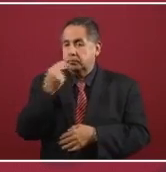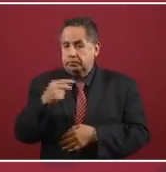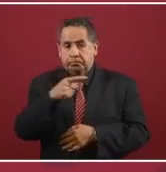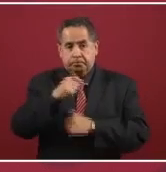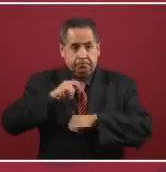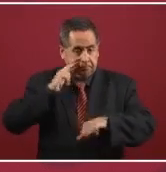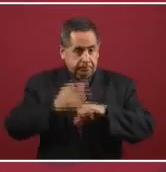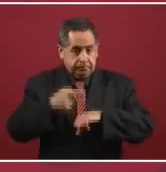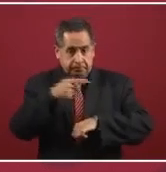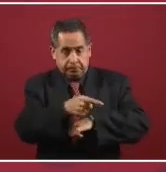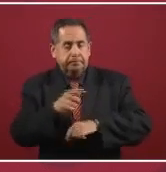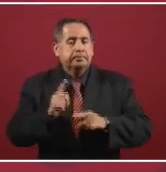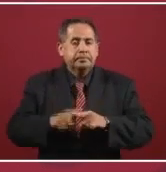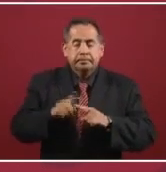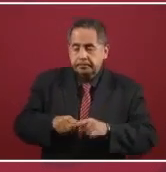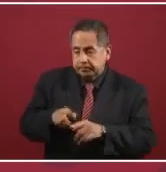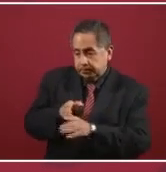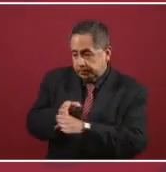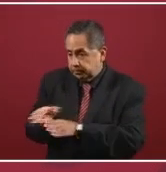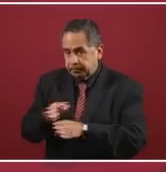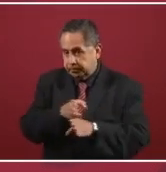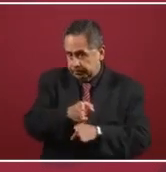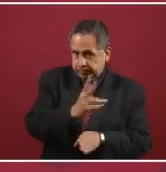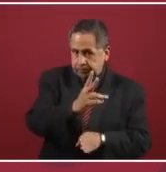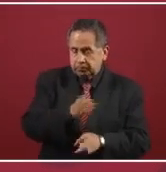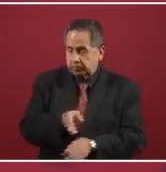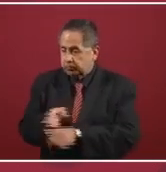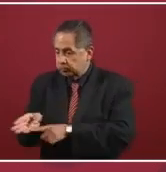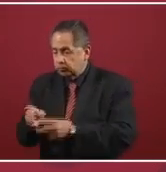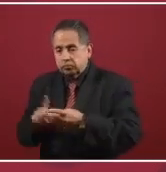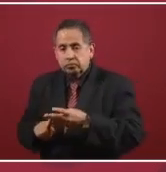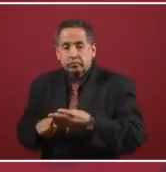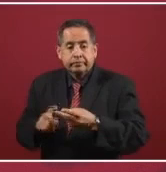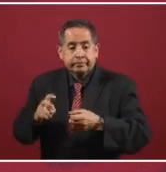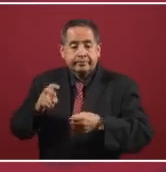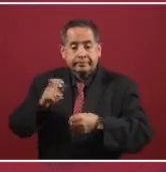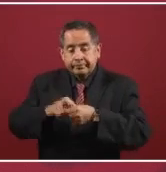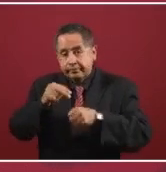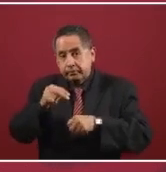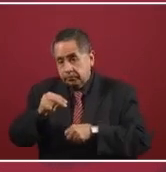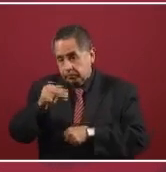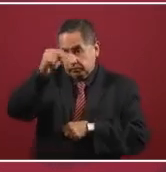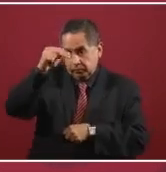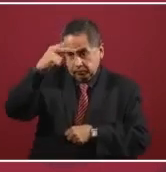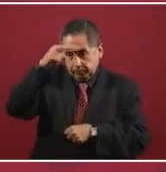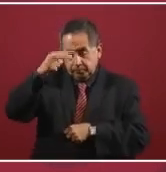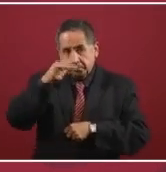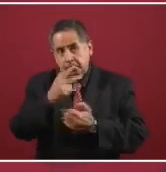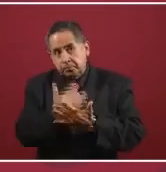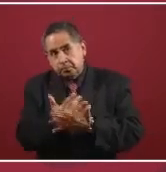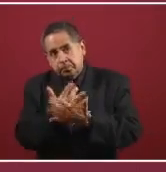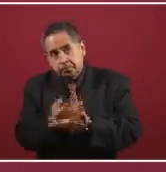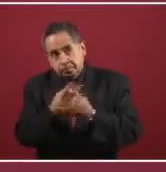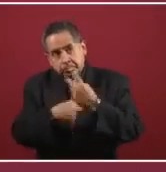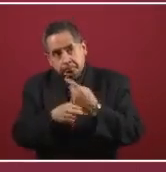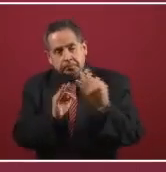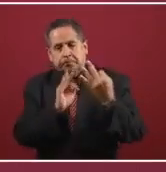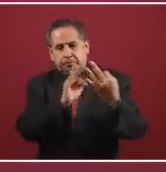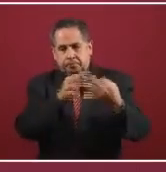Una vertiente es a los migrantes que estén esperando en México en el norte, o sea, esperando su audiencia,